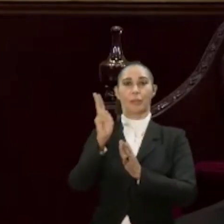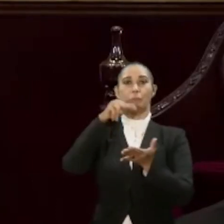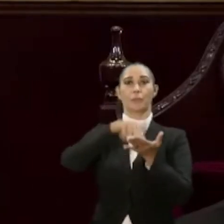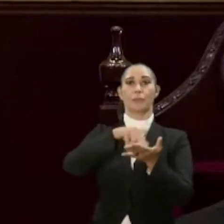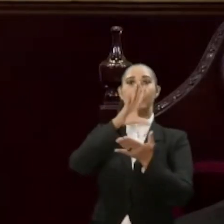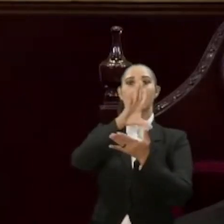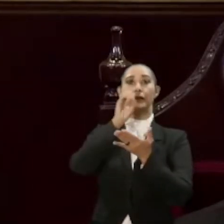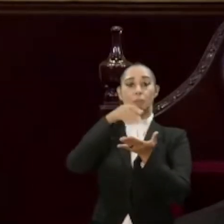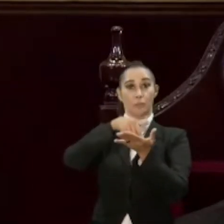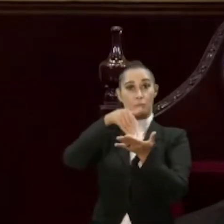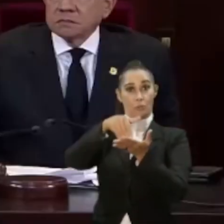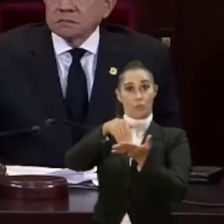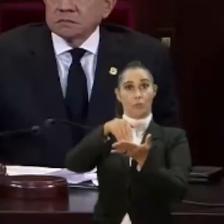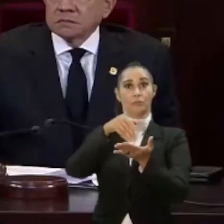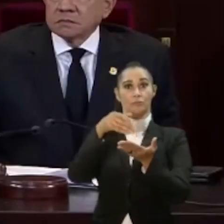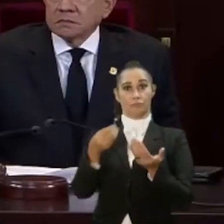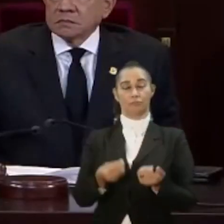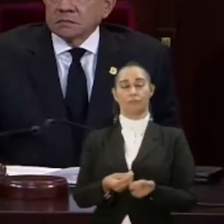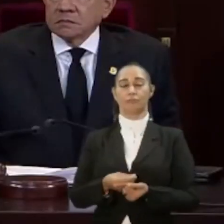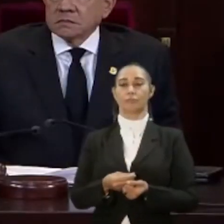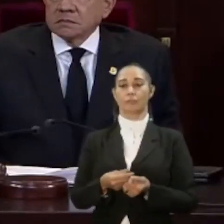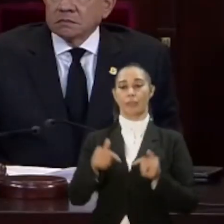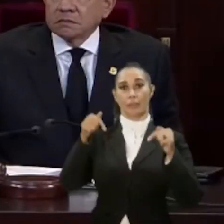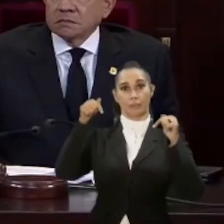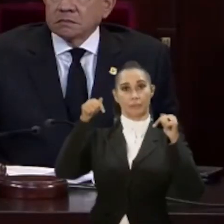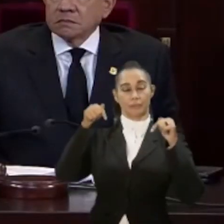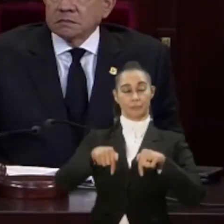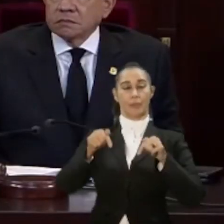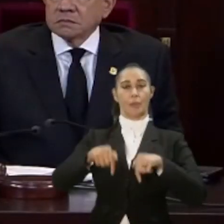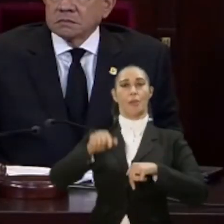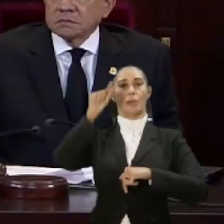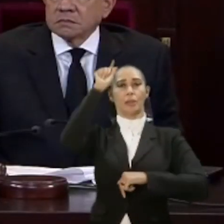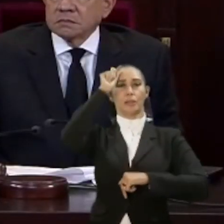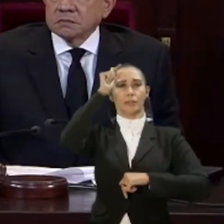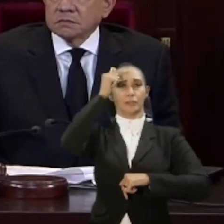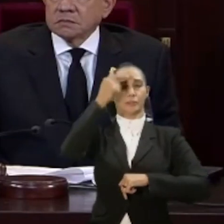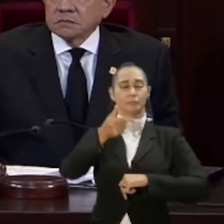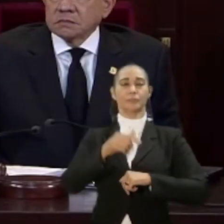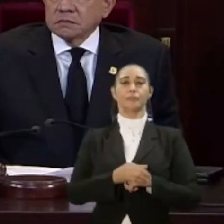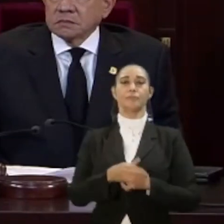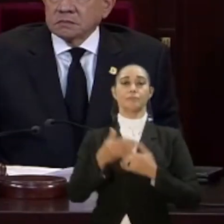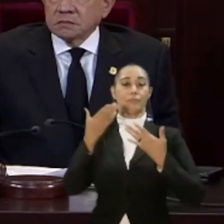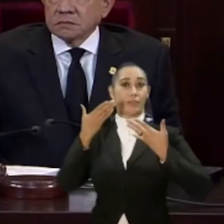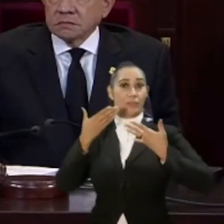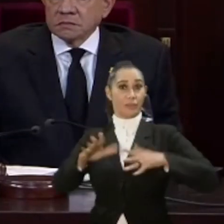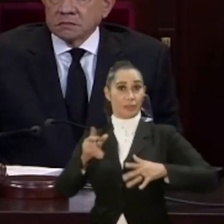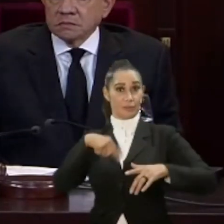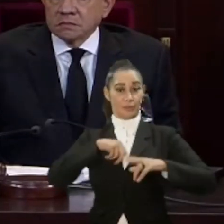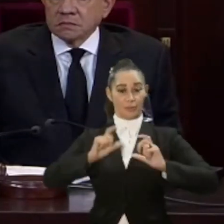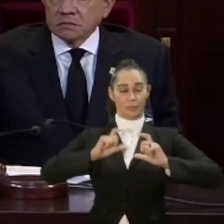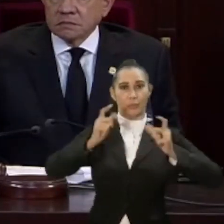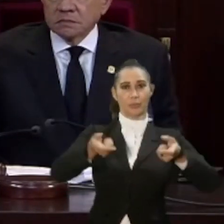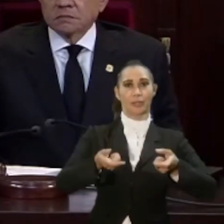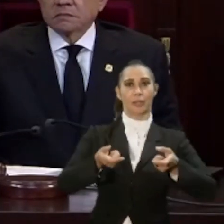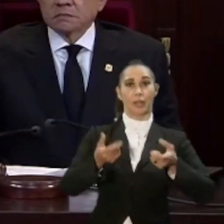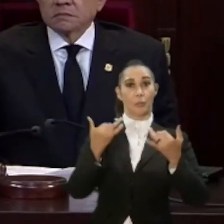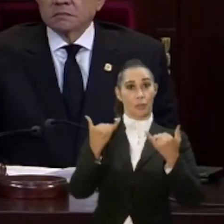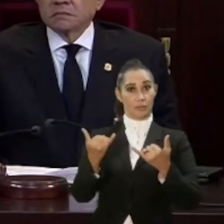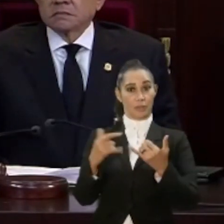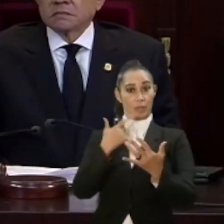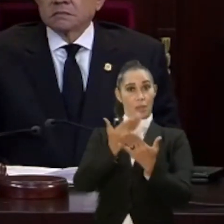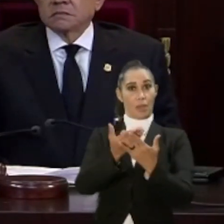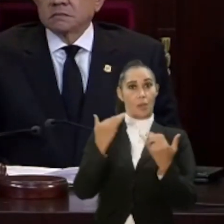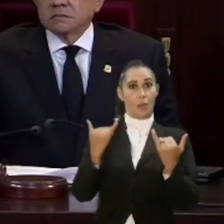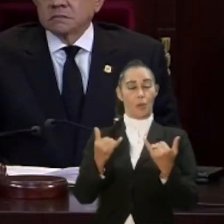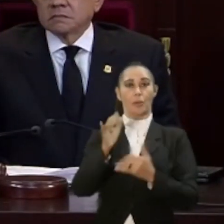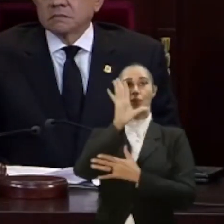2.500 millones de pesos. En esta gestión gubernamental ya hemos entregado un total a la fecha